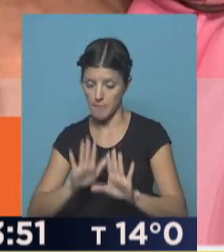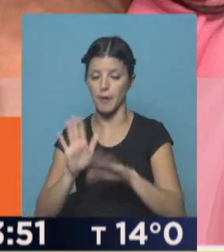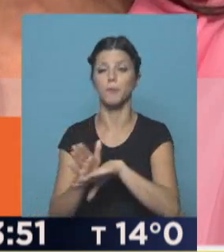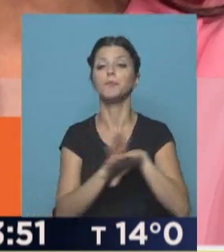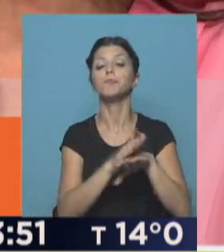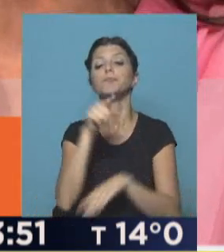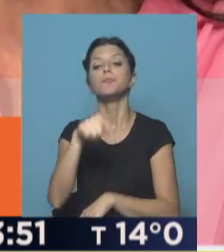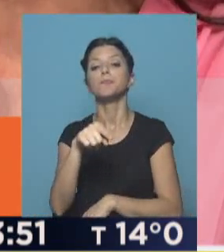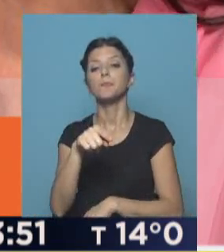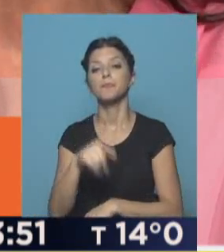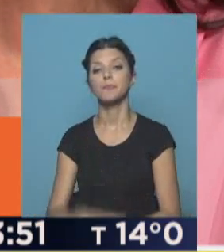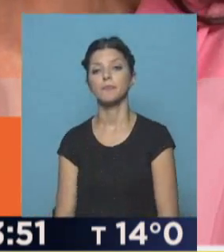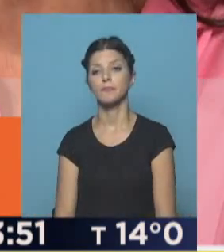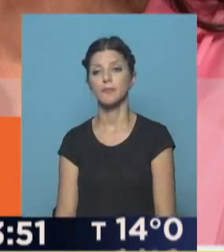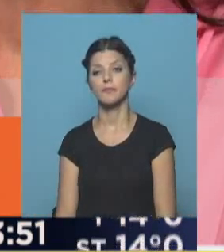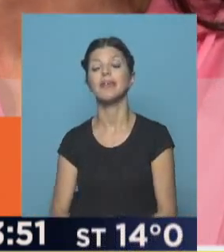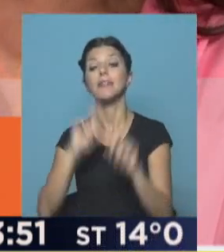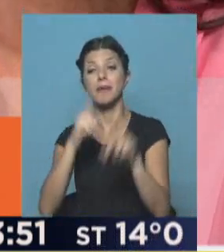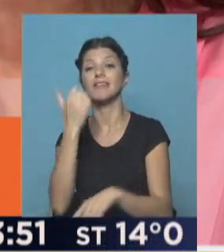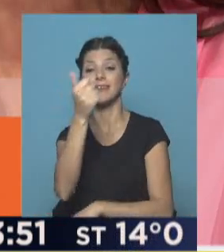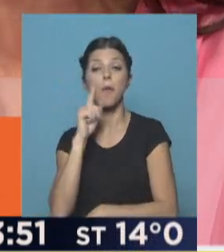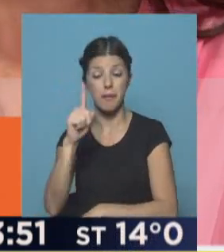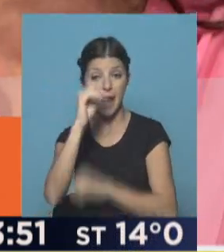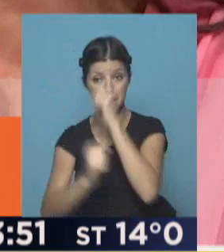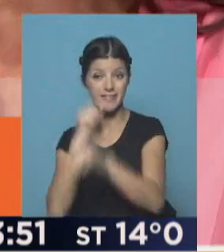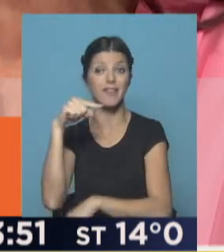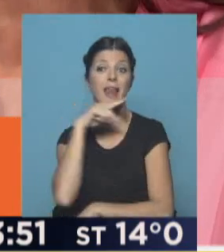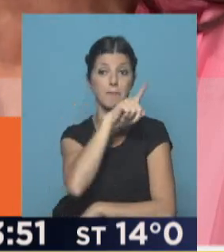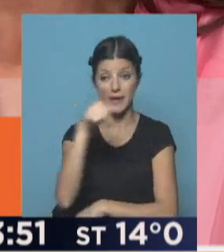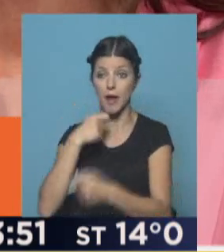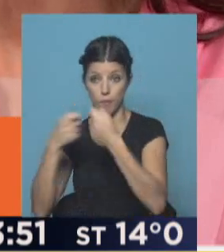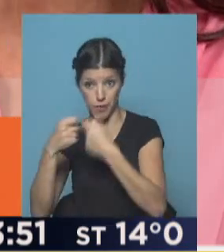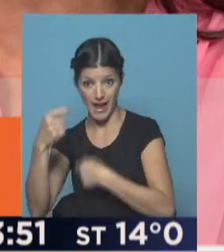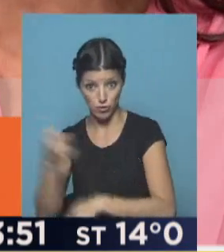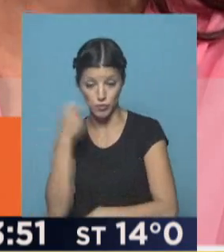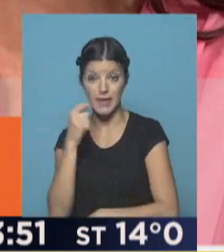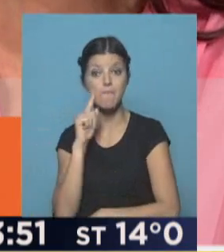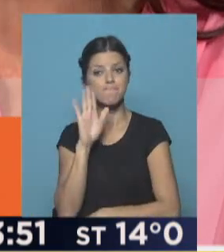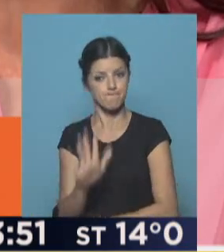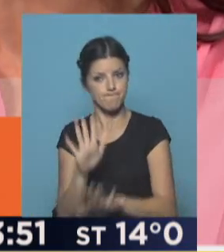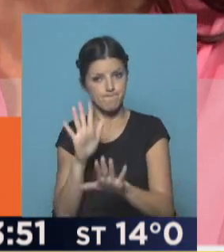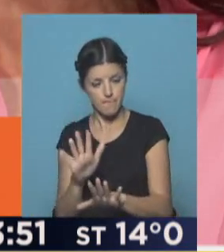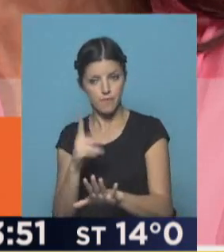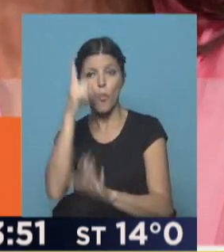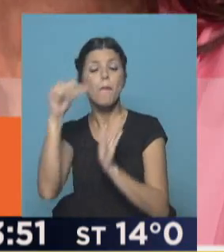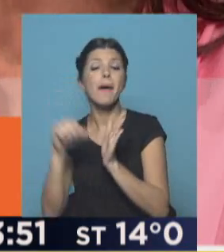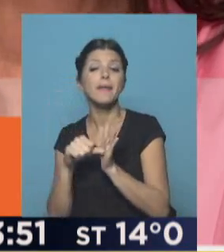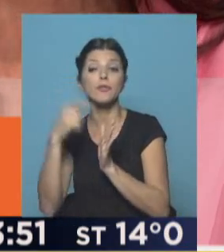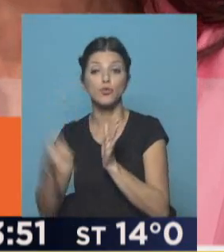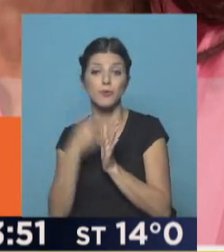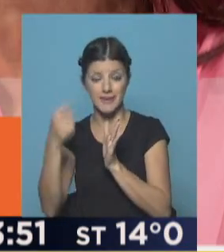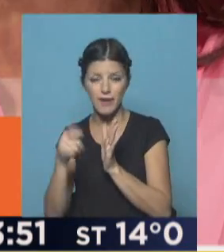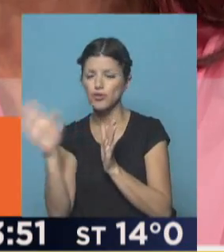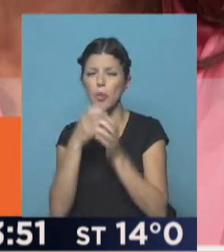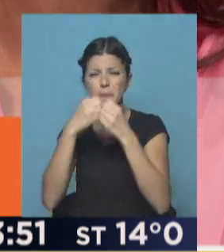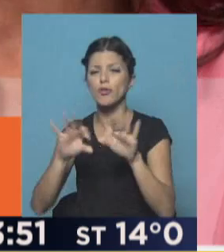hace, digamos, están en riesgo unas 6.000 empresas alemanas que hacen negocios en Turquía. Un país donde, digamos, la gran tormenta